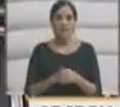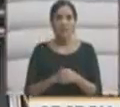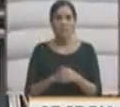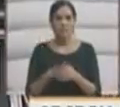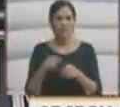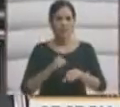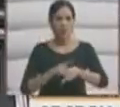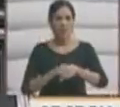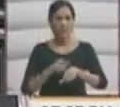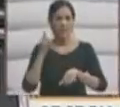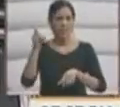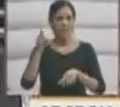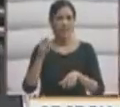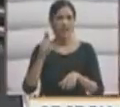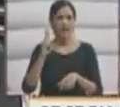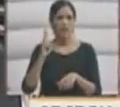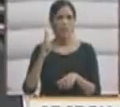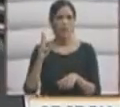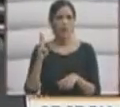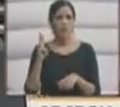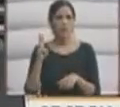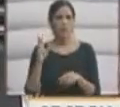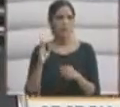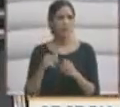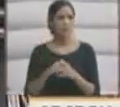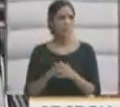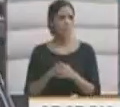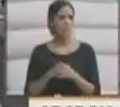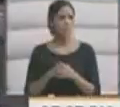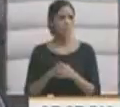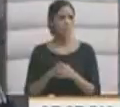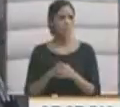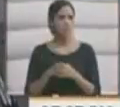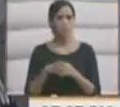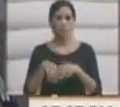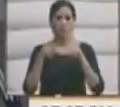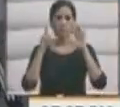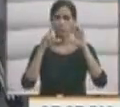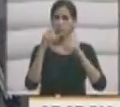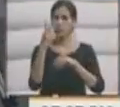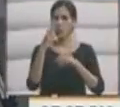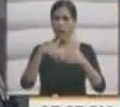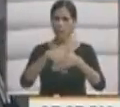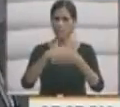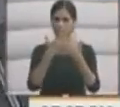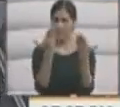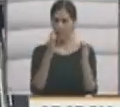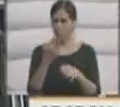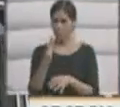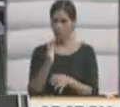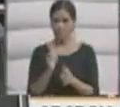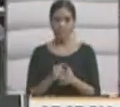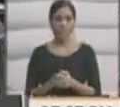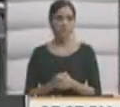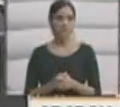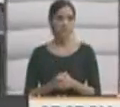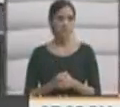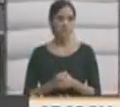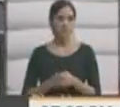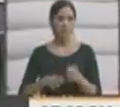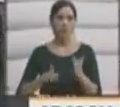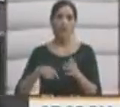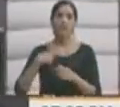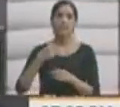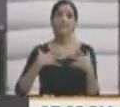allá en Ucrania? Están más o menos que 7, 2 y algo de la mañana. Pago Salud Portuguesa, no